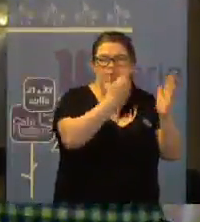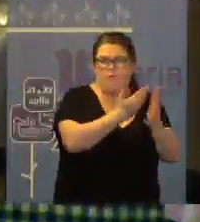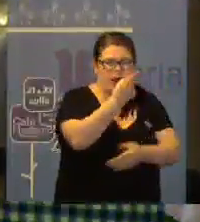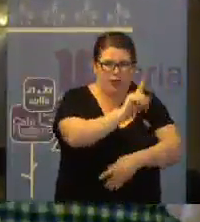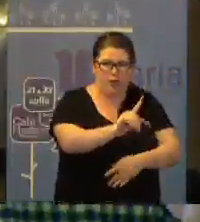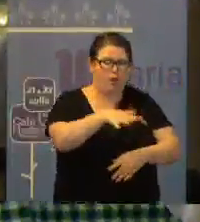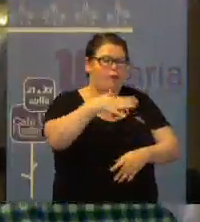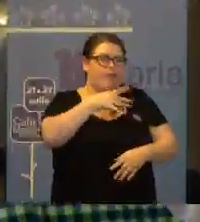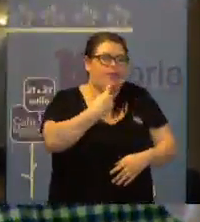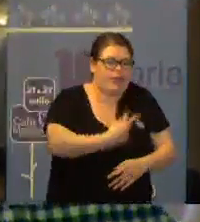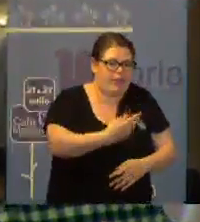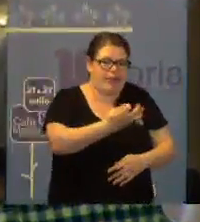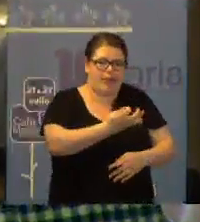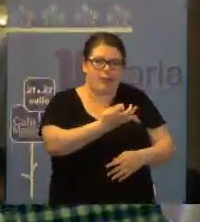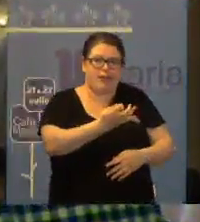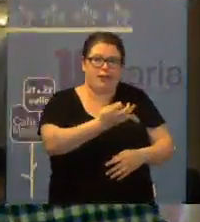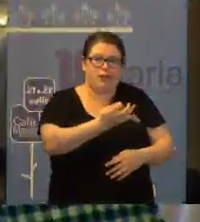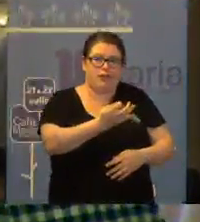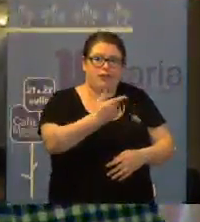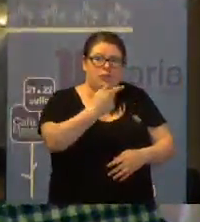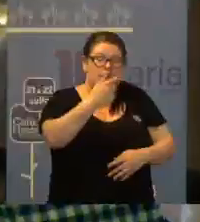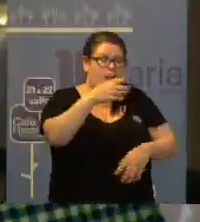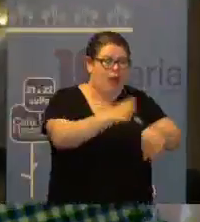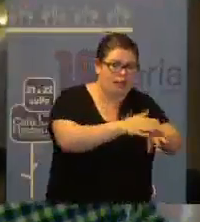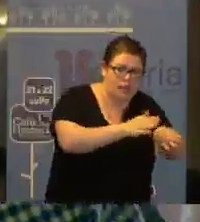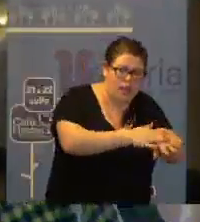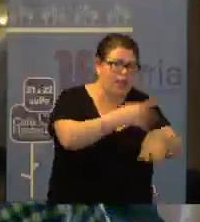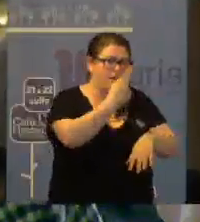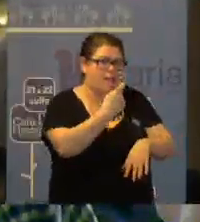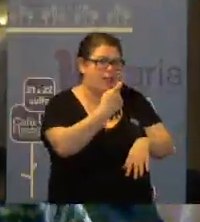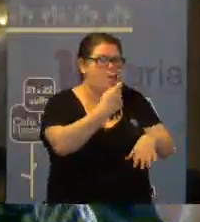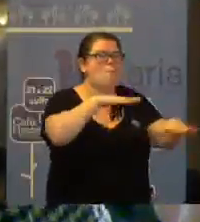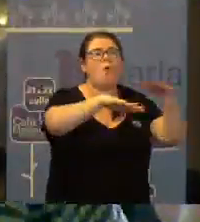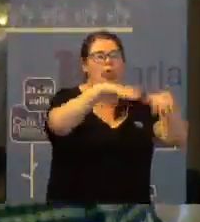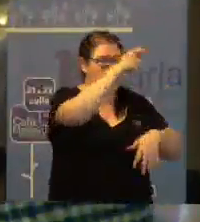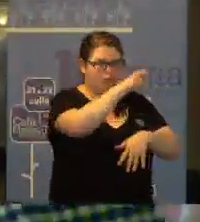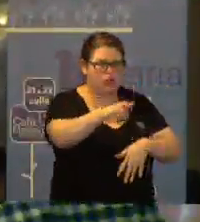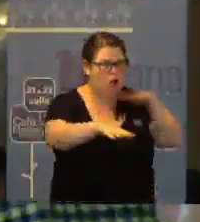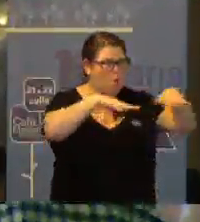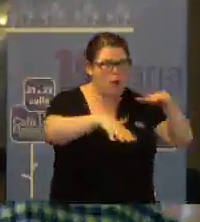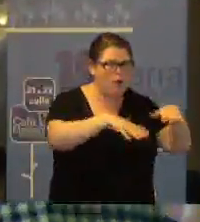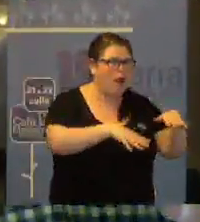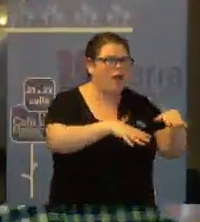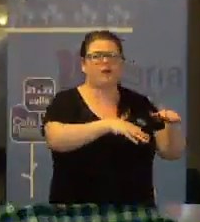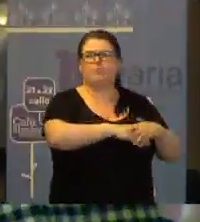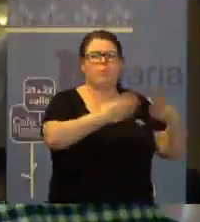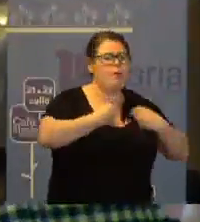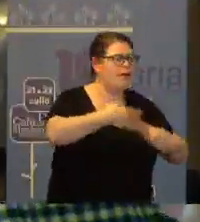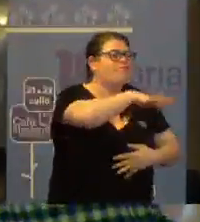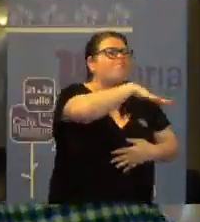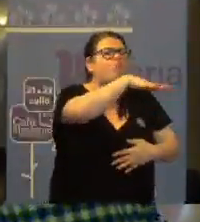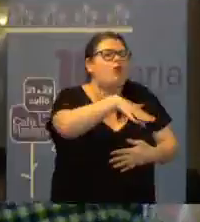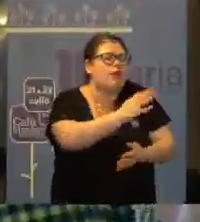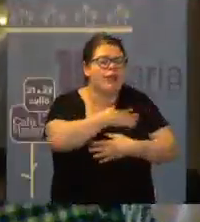dicir que desde a esquerda é necesaria unha mobilidade da xente que ten que instaurar un deseño e se hai liberdade